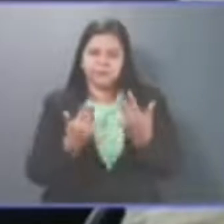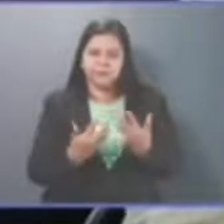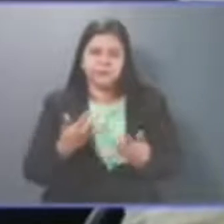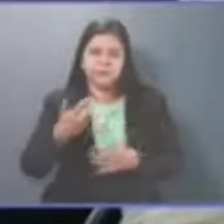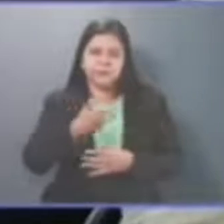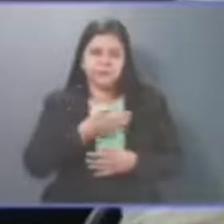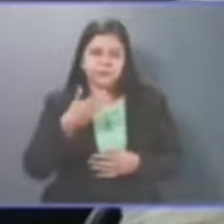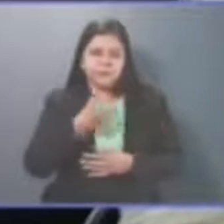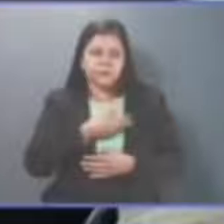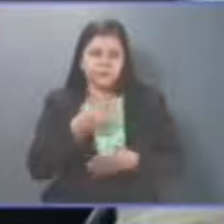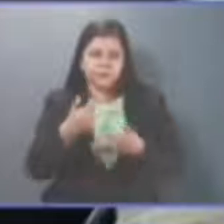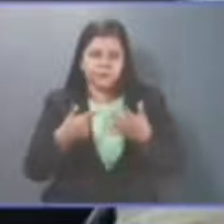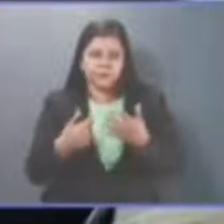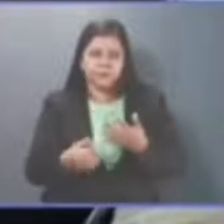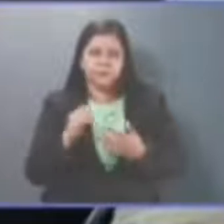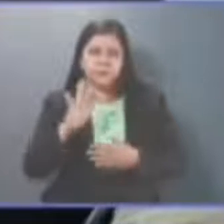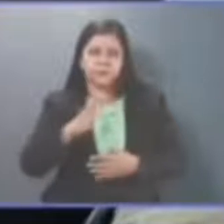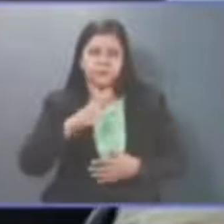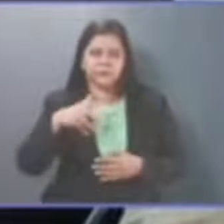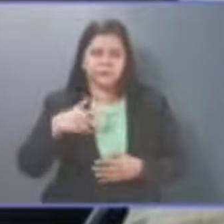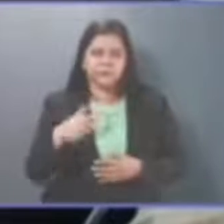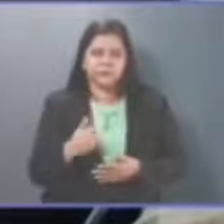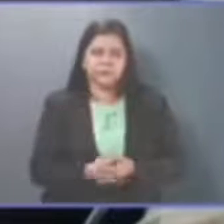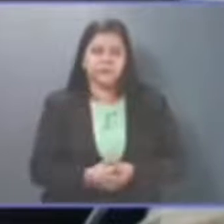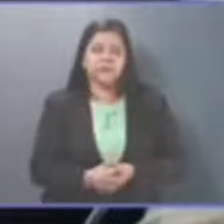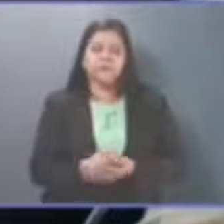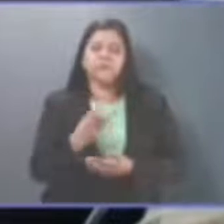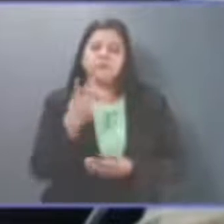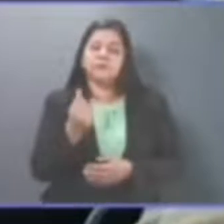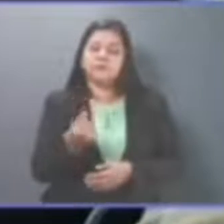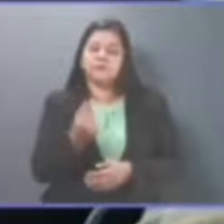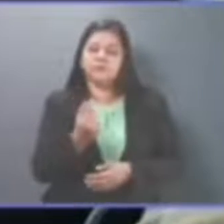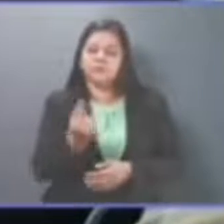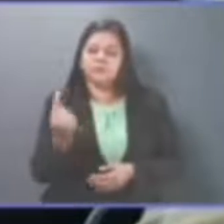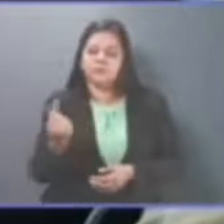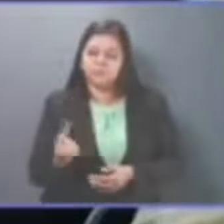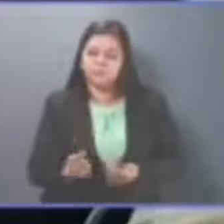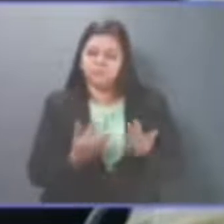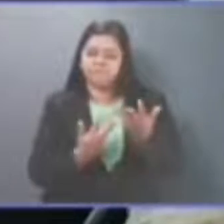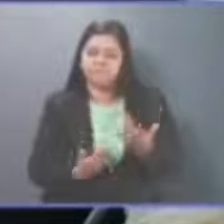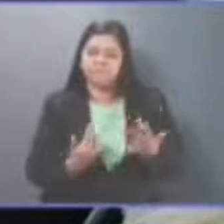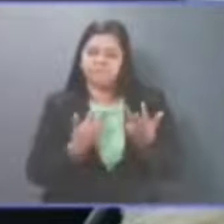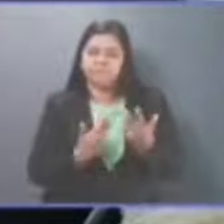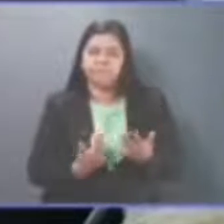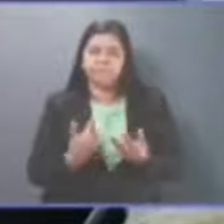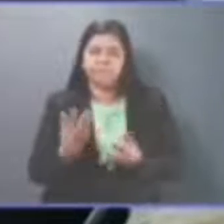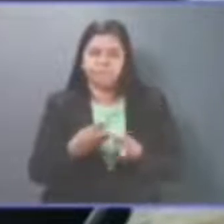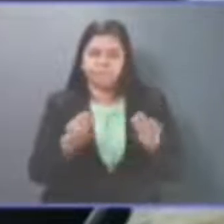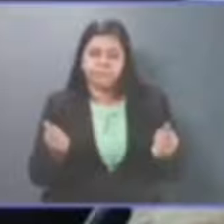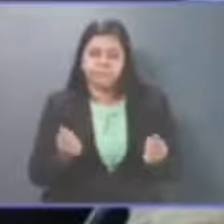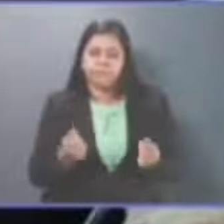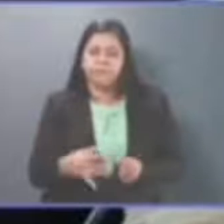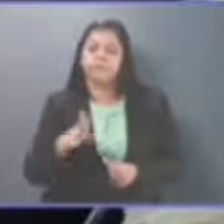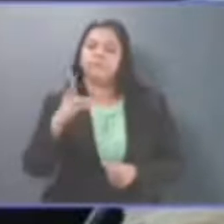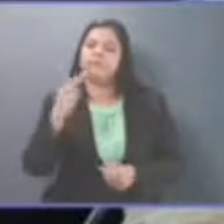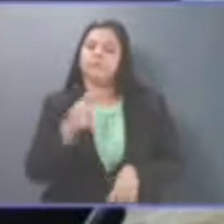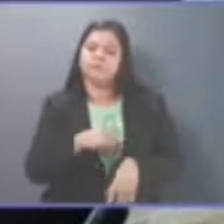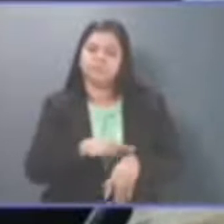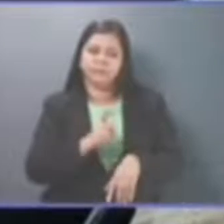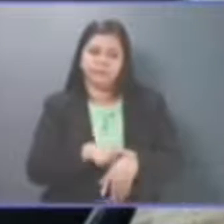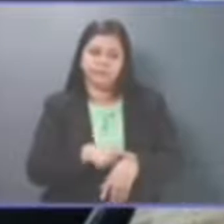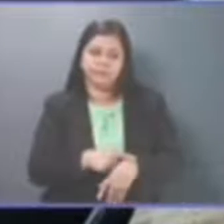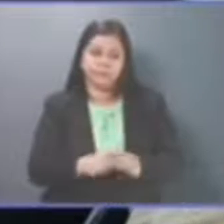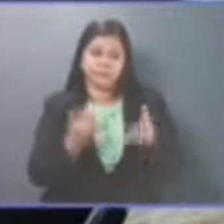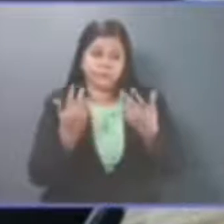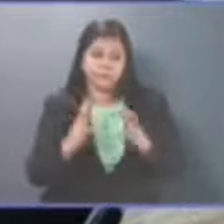se les legalicen sus lotes. ¿Cuánto ha esperado nuestro pueblo para que se les resuelva? ¿Cuánto?